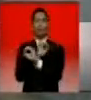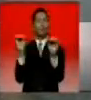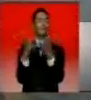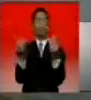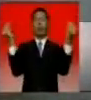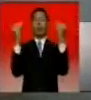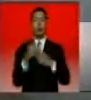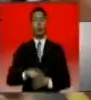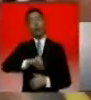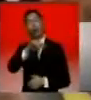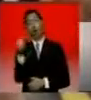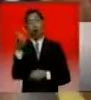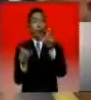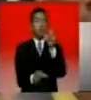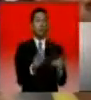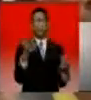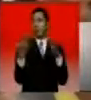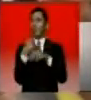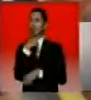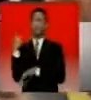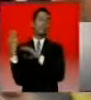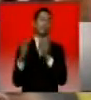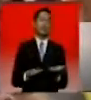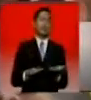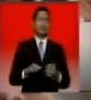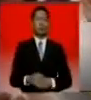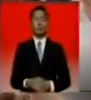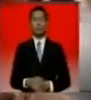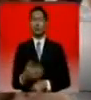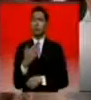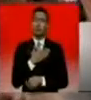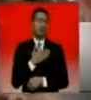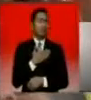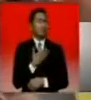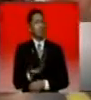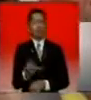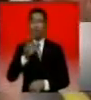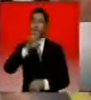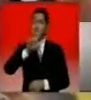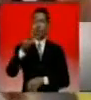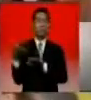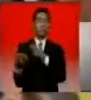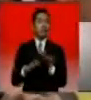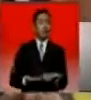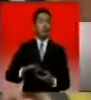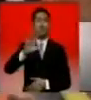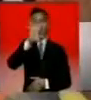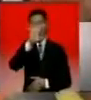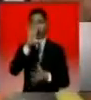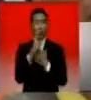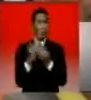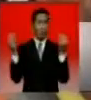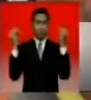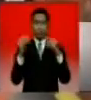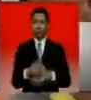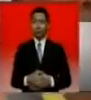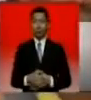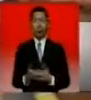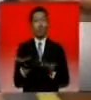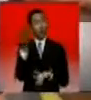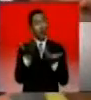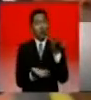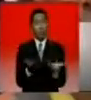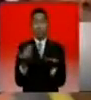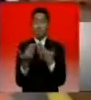habían fallecido. Tenemos que lamentar hasta ahora 3 muertos, 5 desaparecidos, pero la tragedia pudo ser mucho mayor.